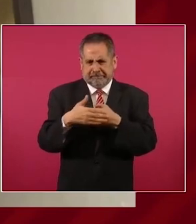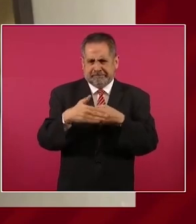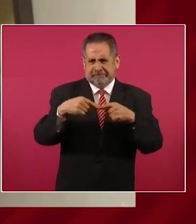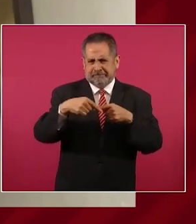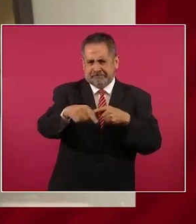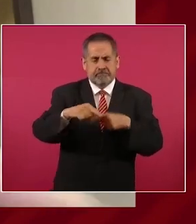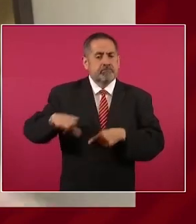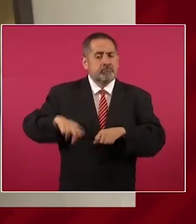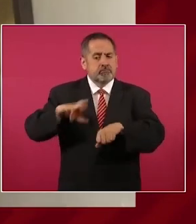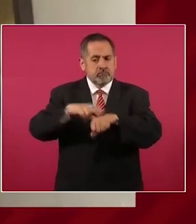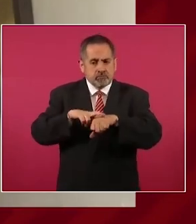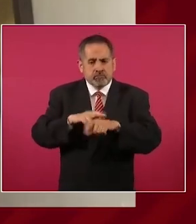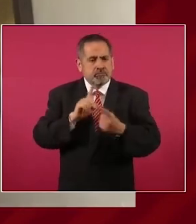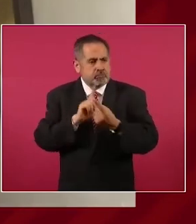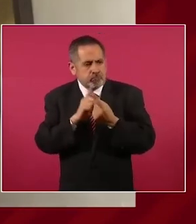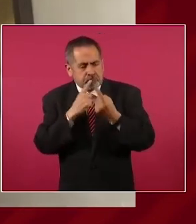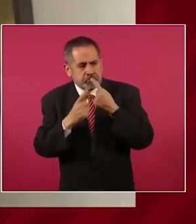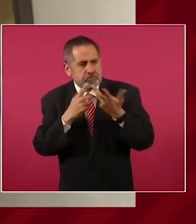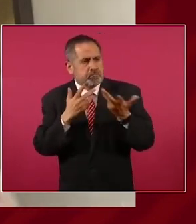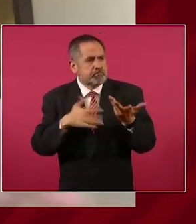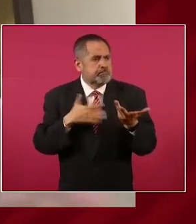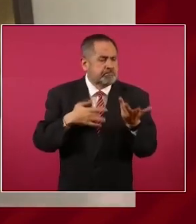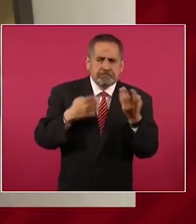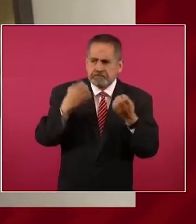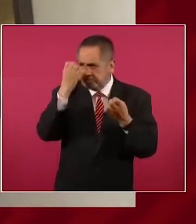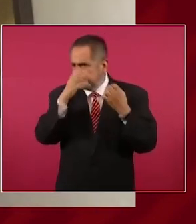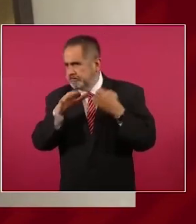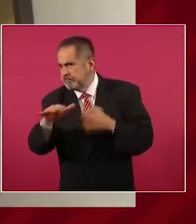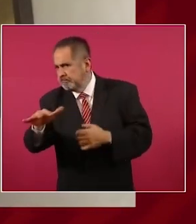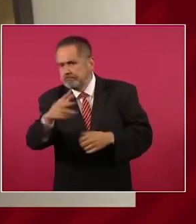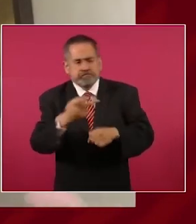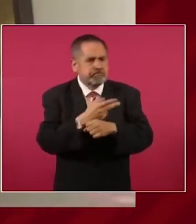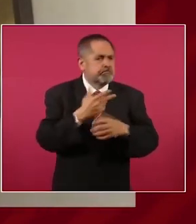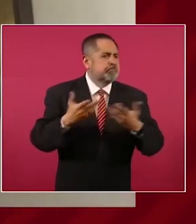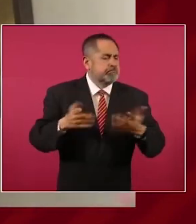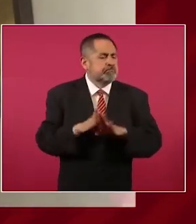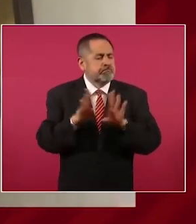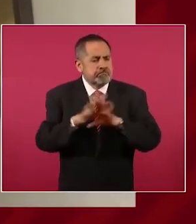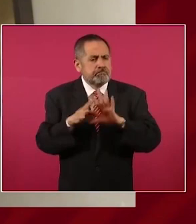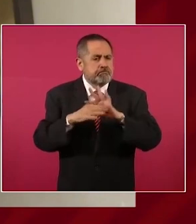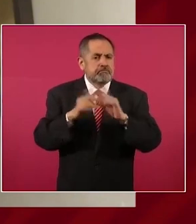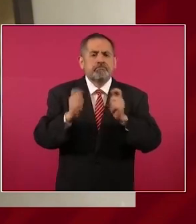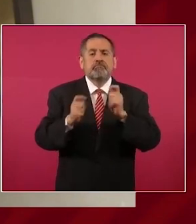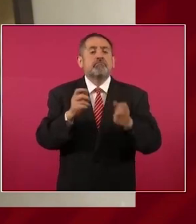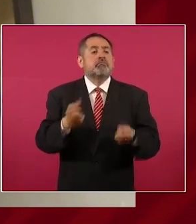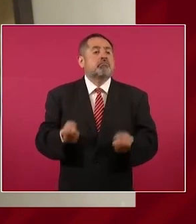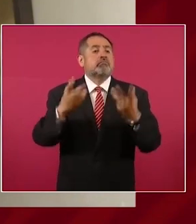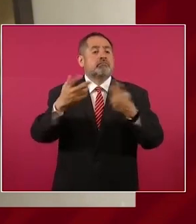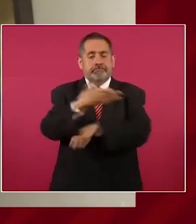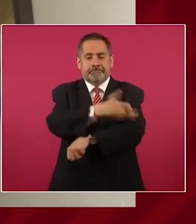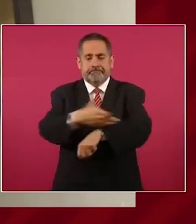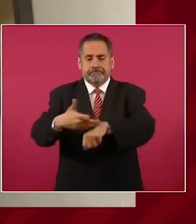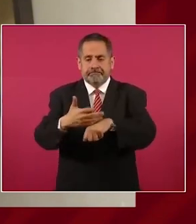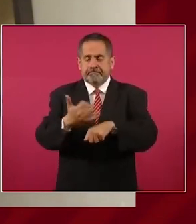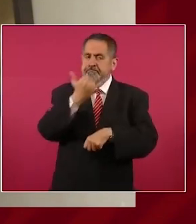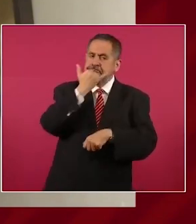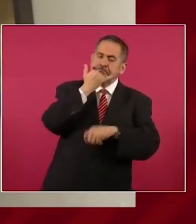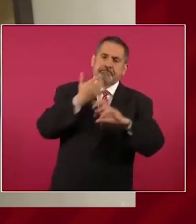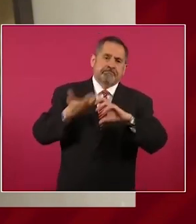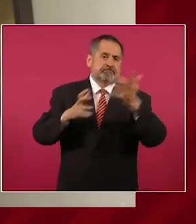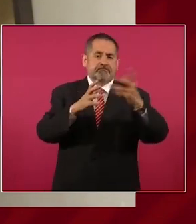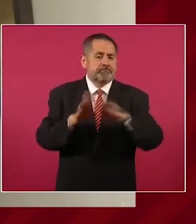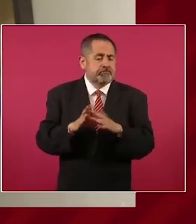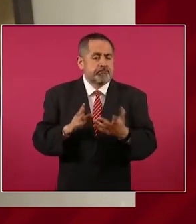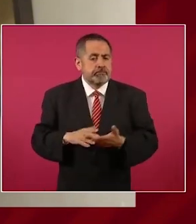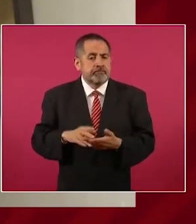el gobernador para hacer una evaluación mucho más acertada de las familias que resultaron afectadas, y también